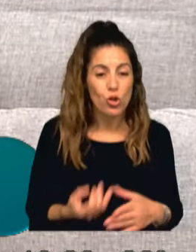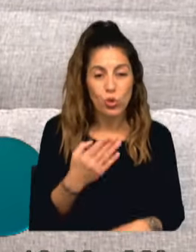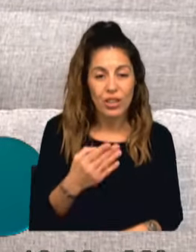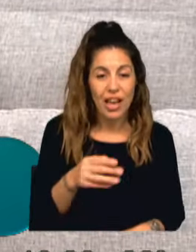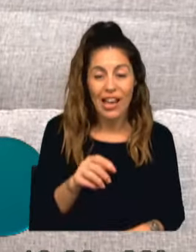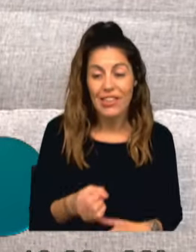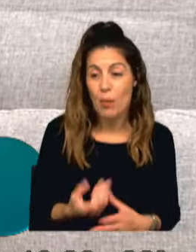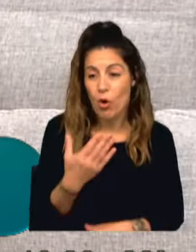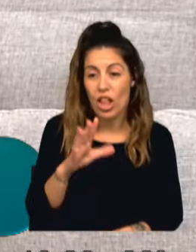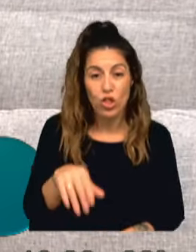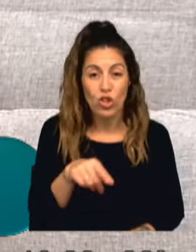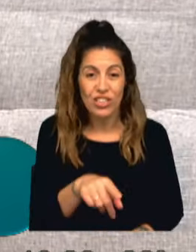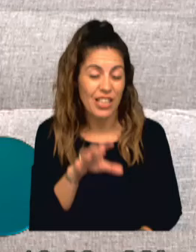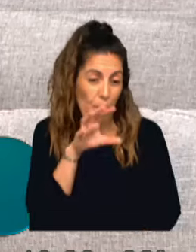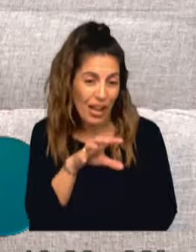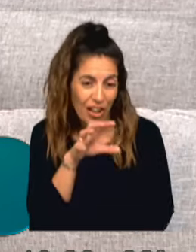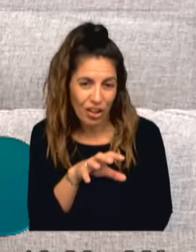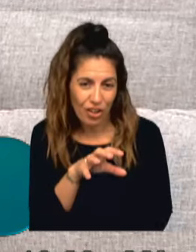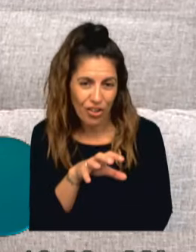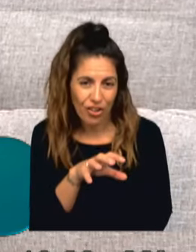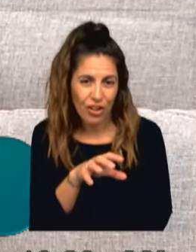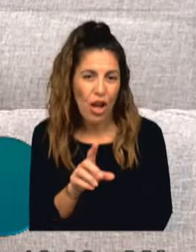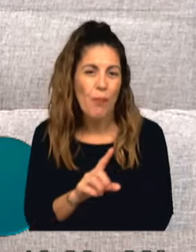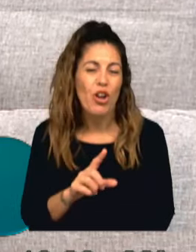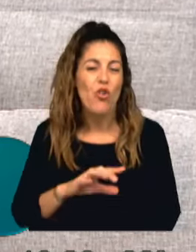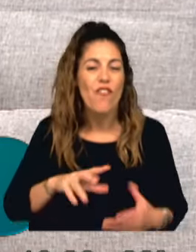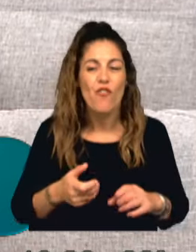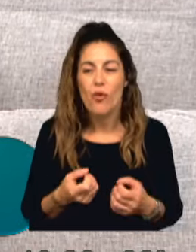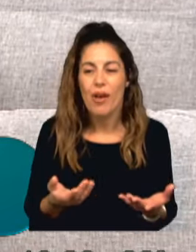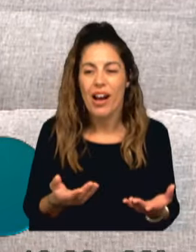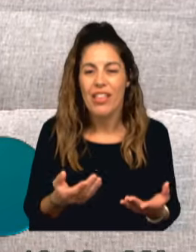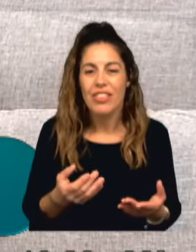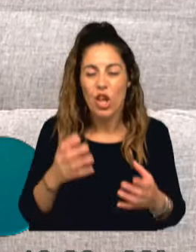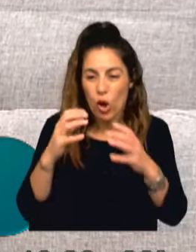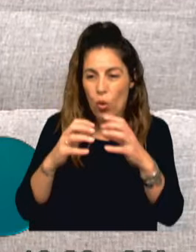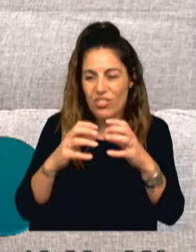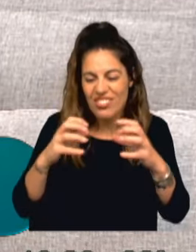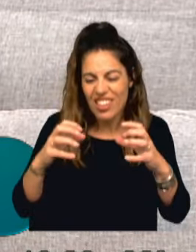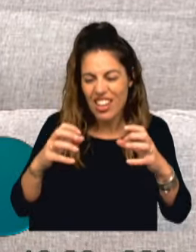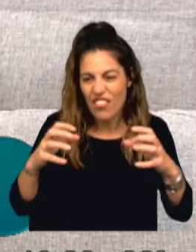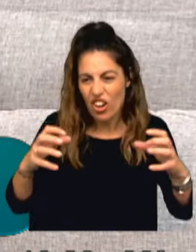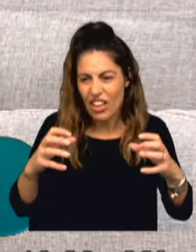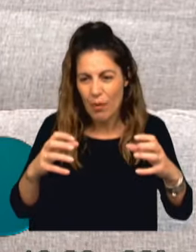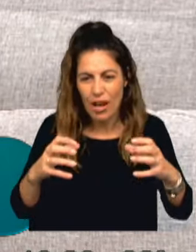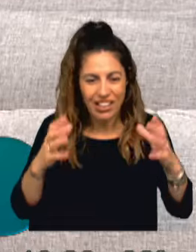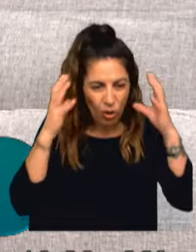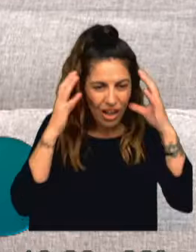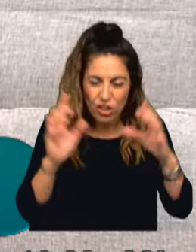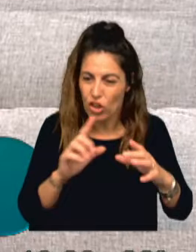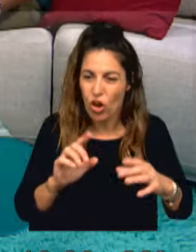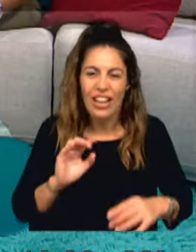estaban de moda todo el mundo tenía ese tipo perra Ah pero no hay manera de que no hay manera de que un cerebro crezca más que que un cráneo que no te